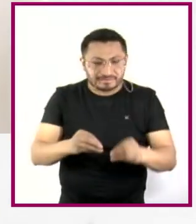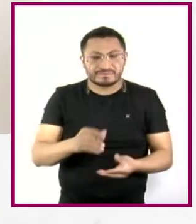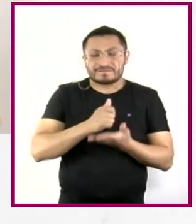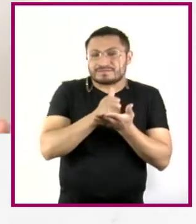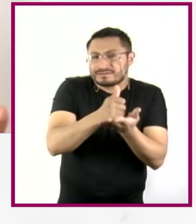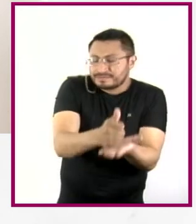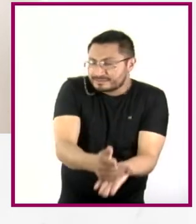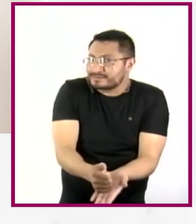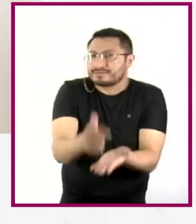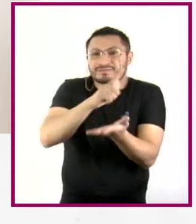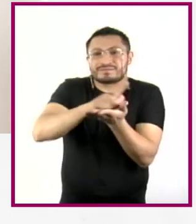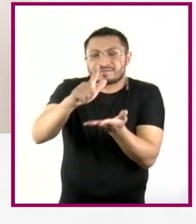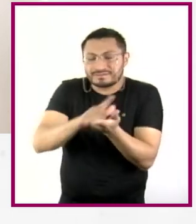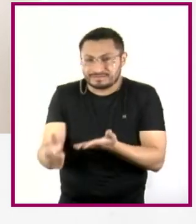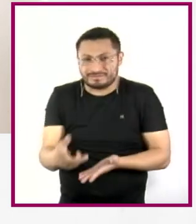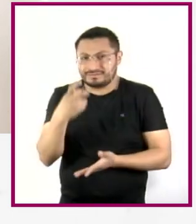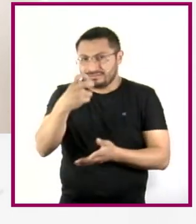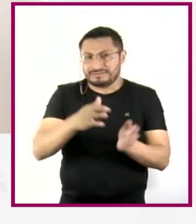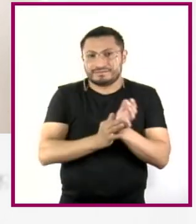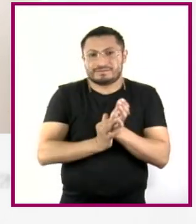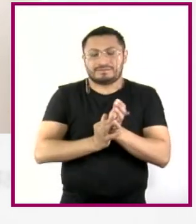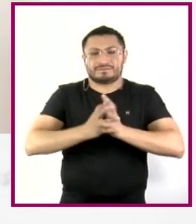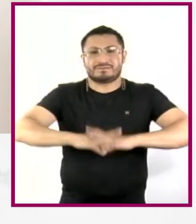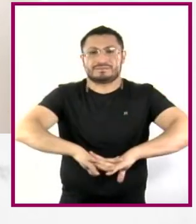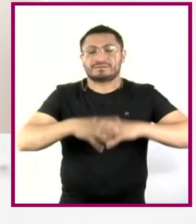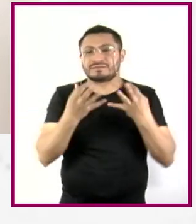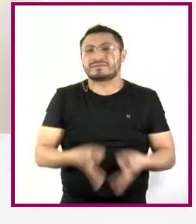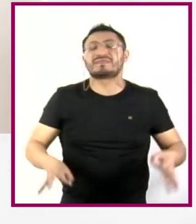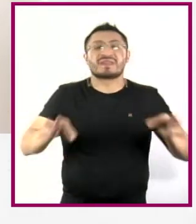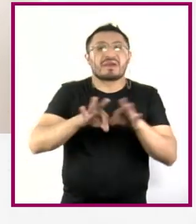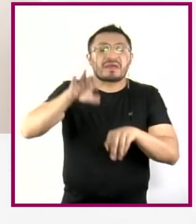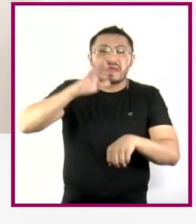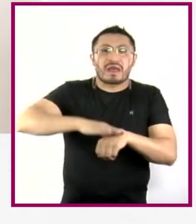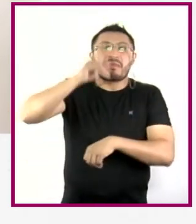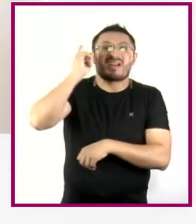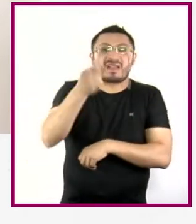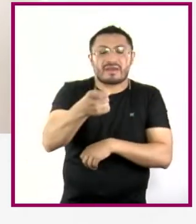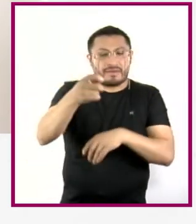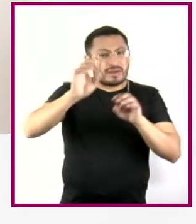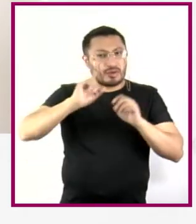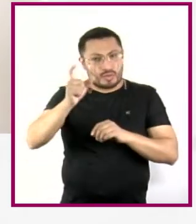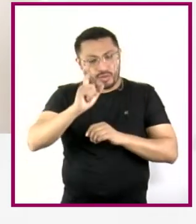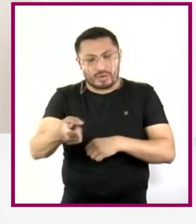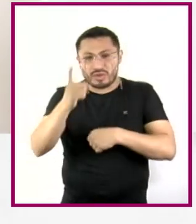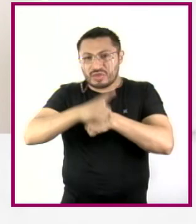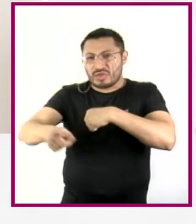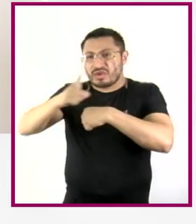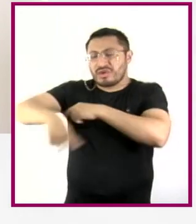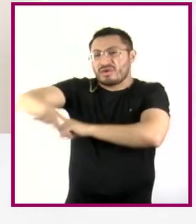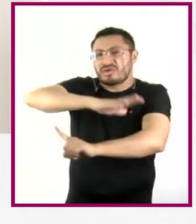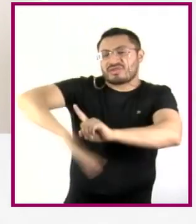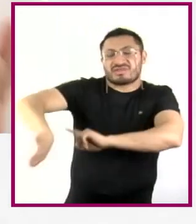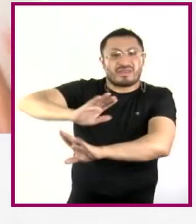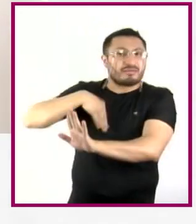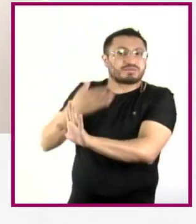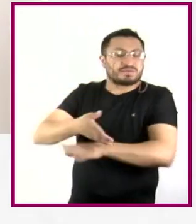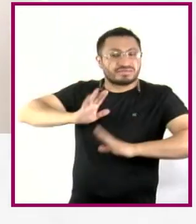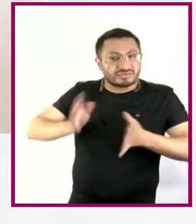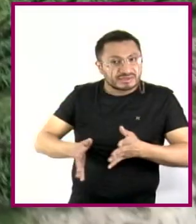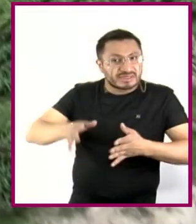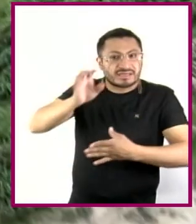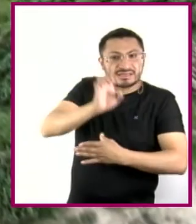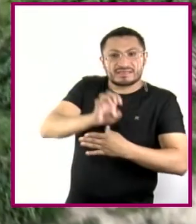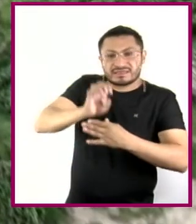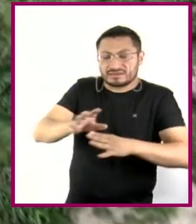la óptica ambiental, lo importante, lo más importante, una vez que el daño ambiental ya se ha producido, es que éste se